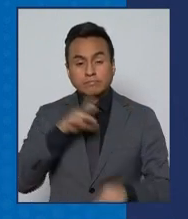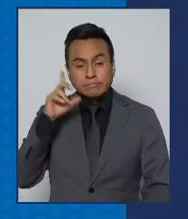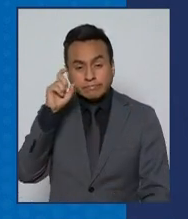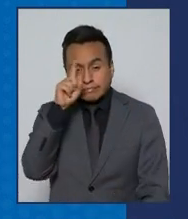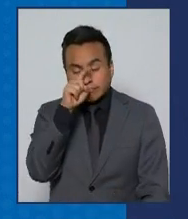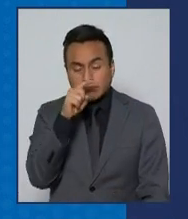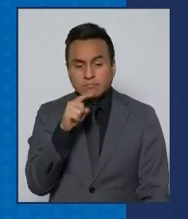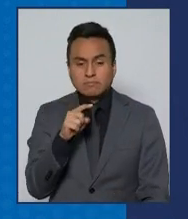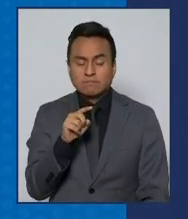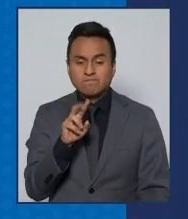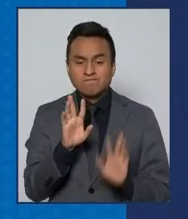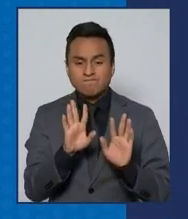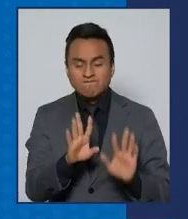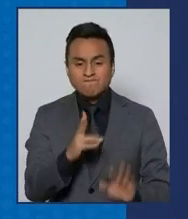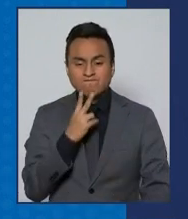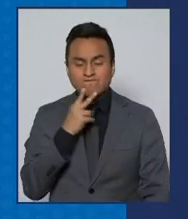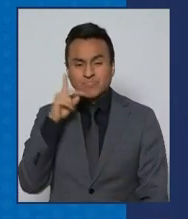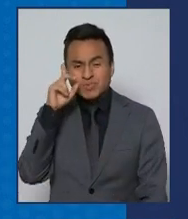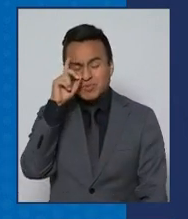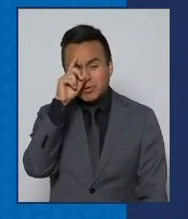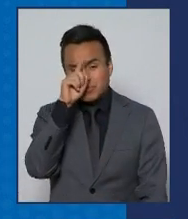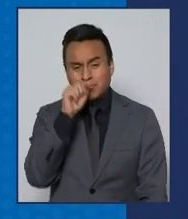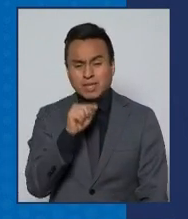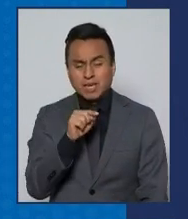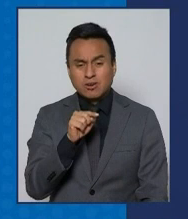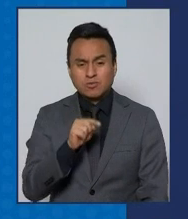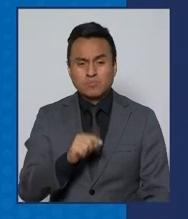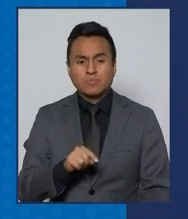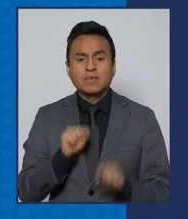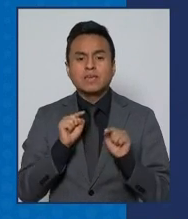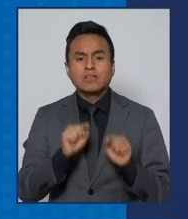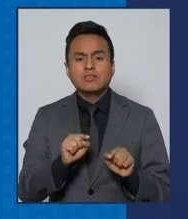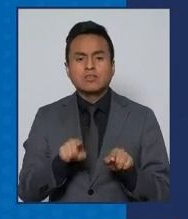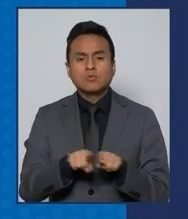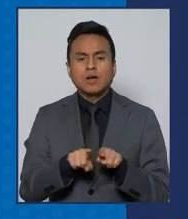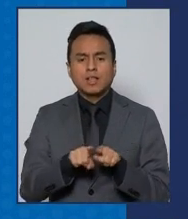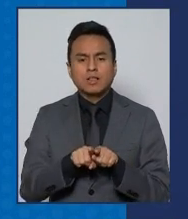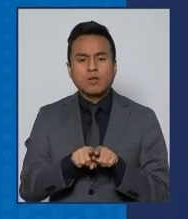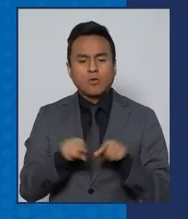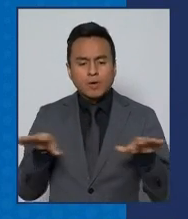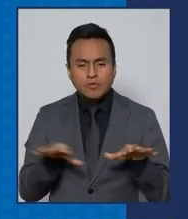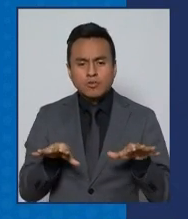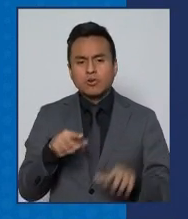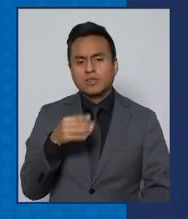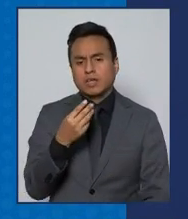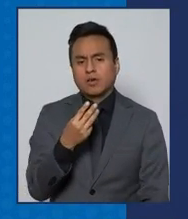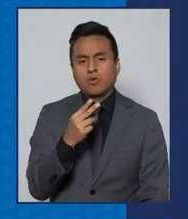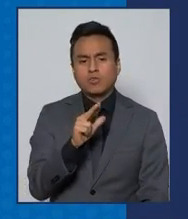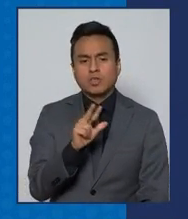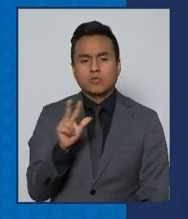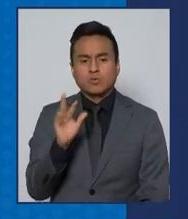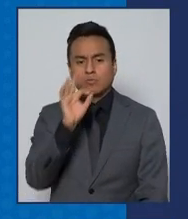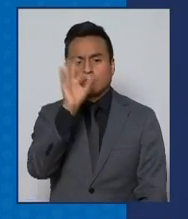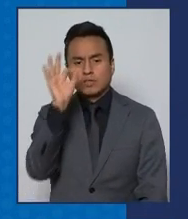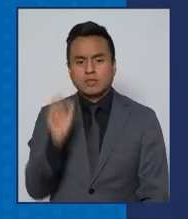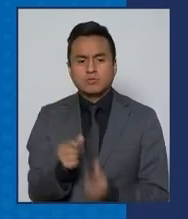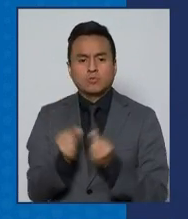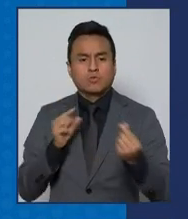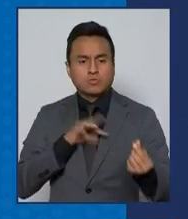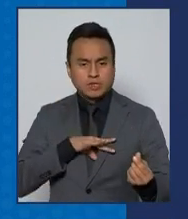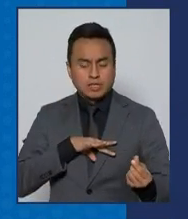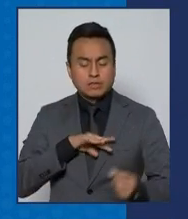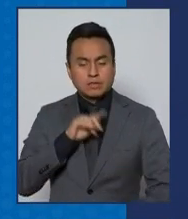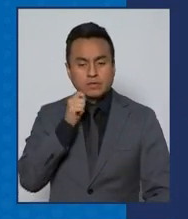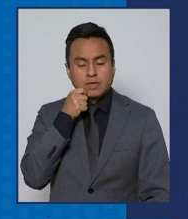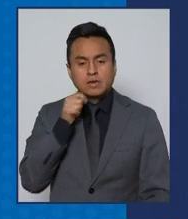con un pronóstico complejo. Esto nos lleva a una ocupación de 88% a nivel país,